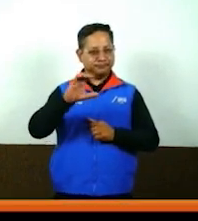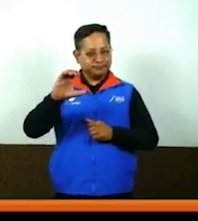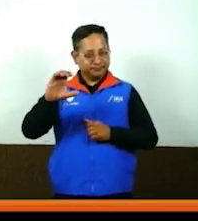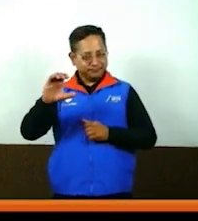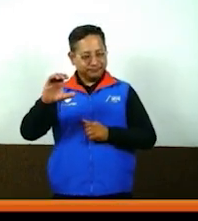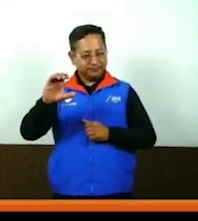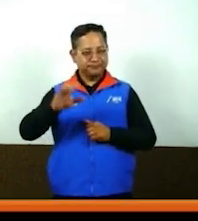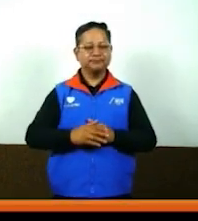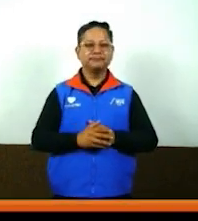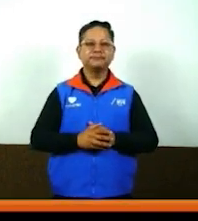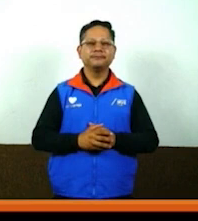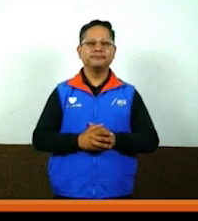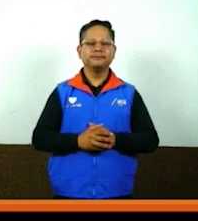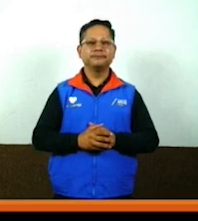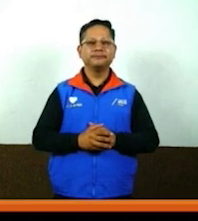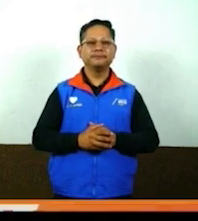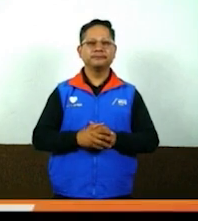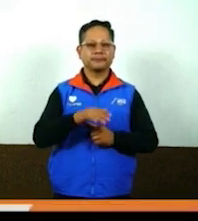Baja California.